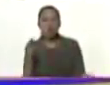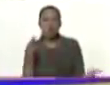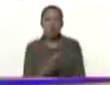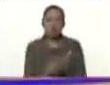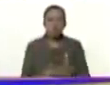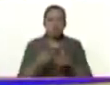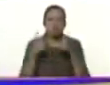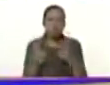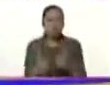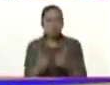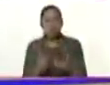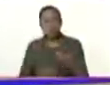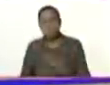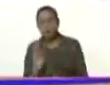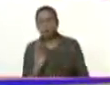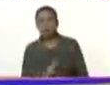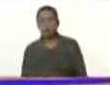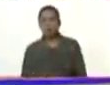inversión.